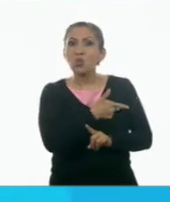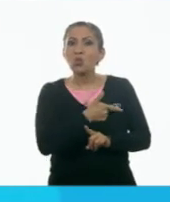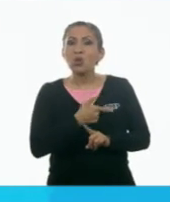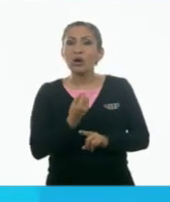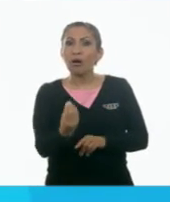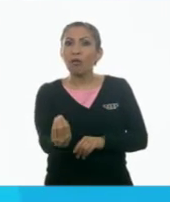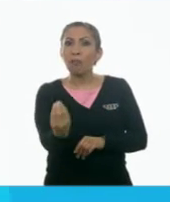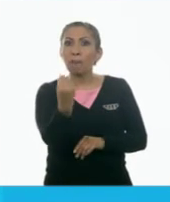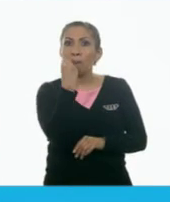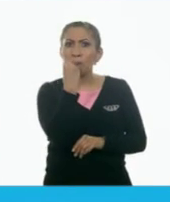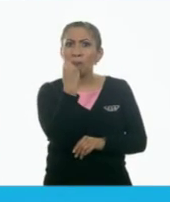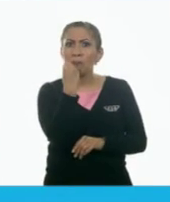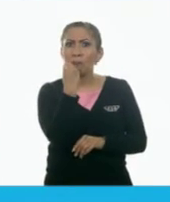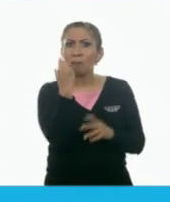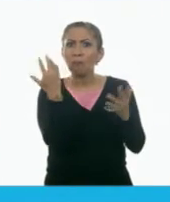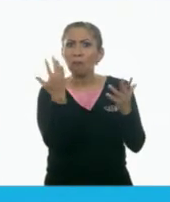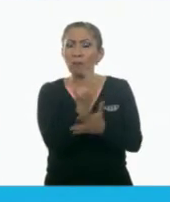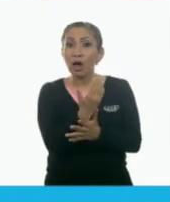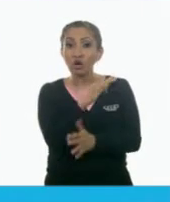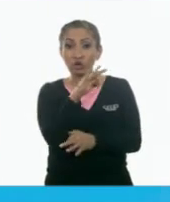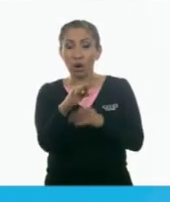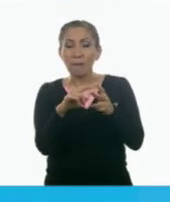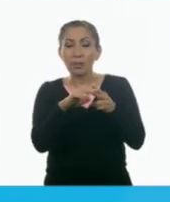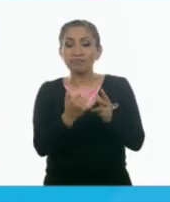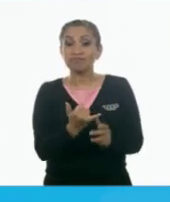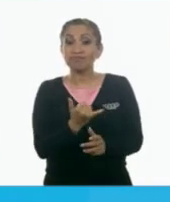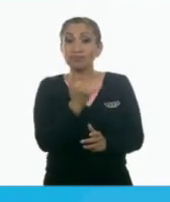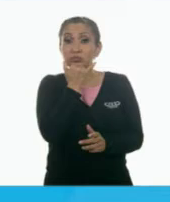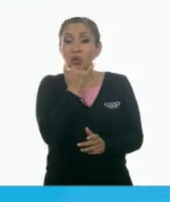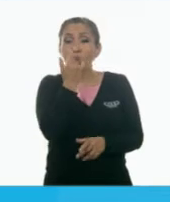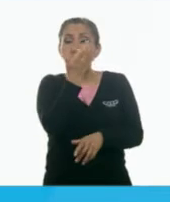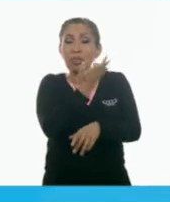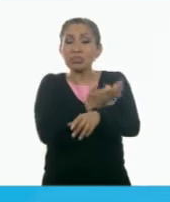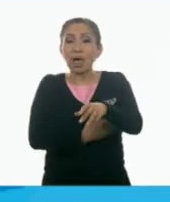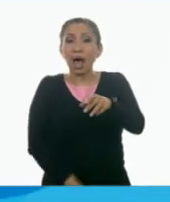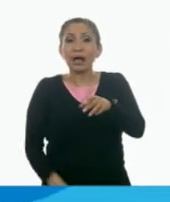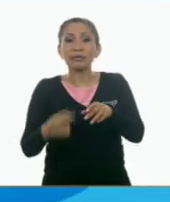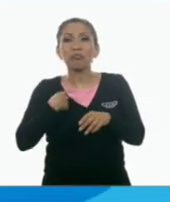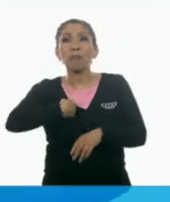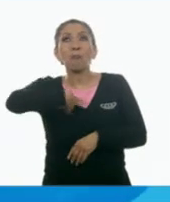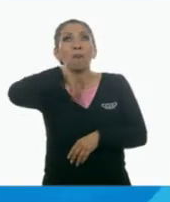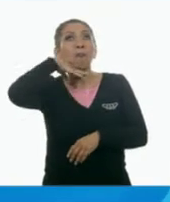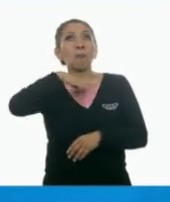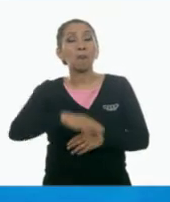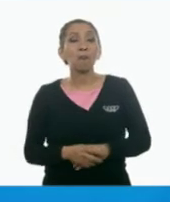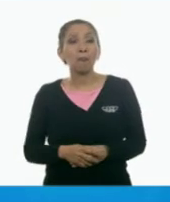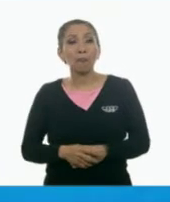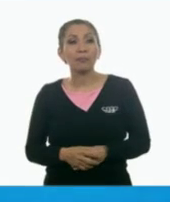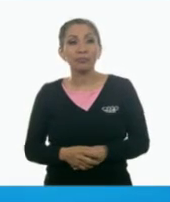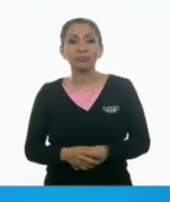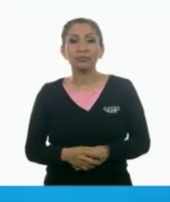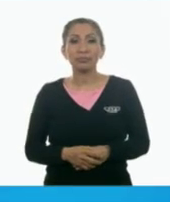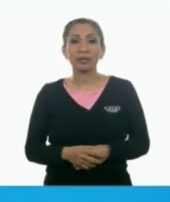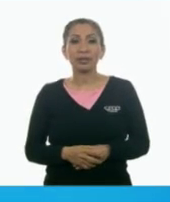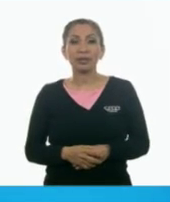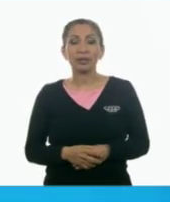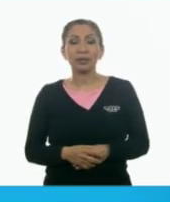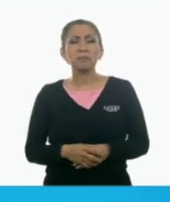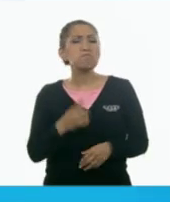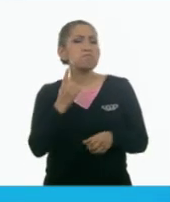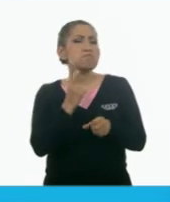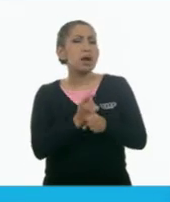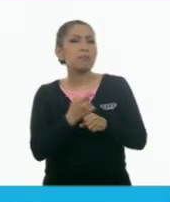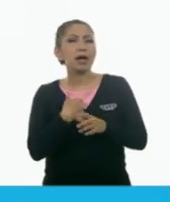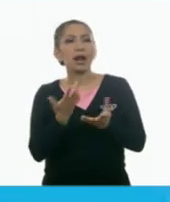gustaba comérselos. Todo empezó por error una tarde en la que estaba distraído. Al